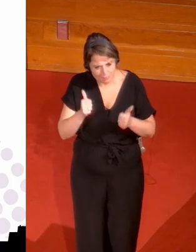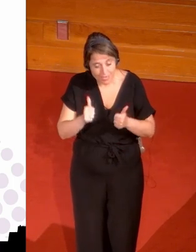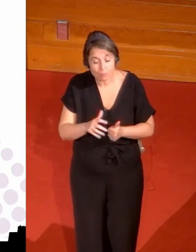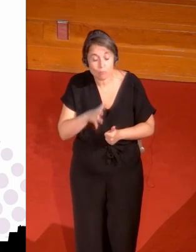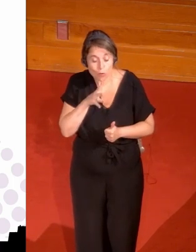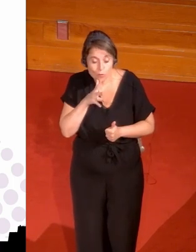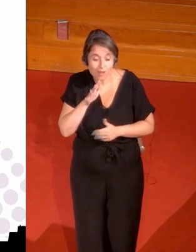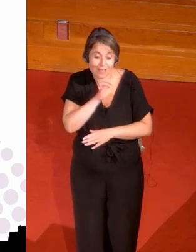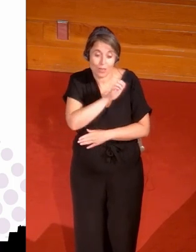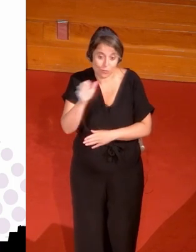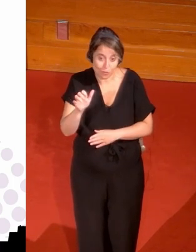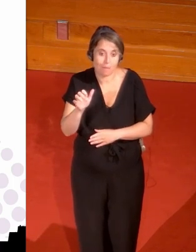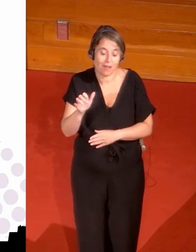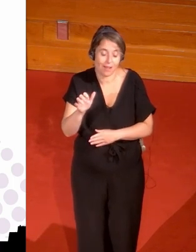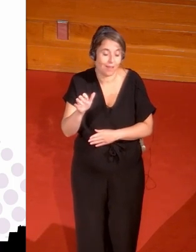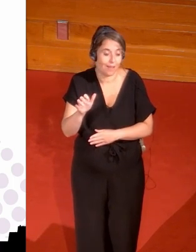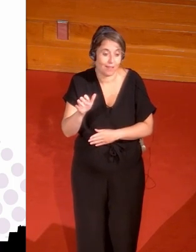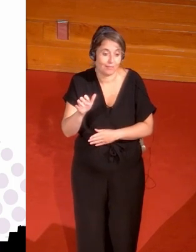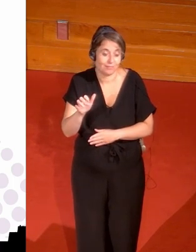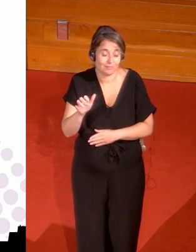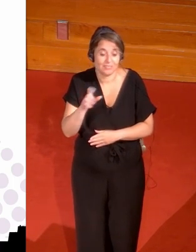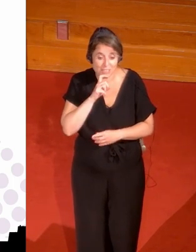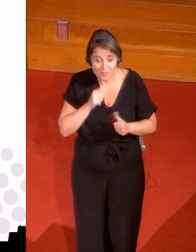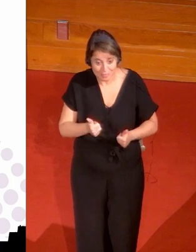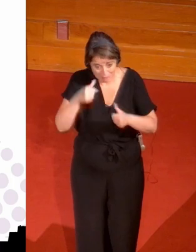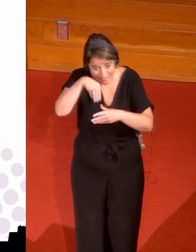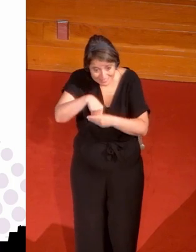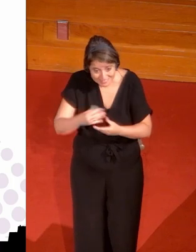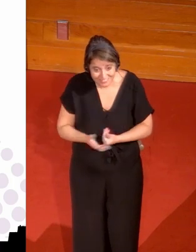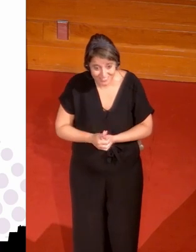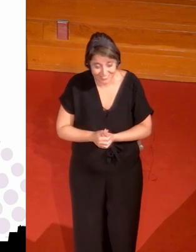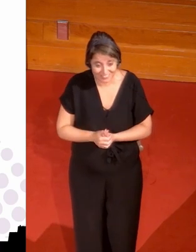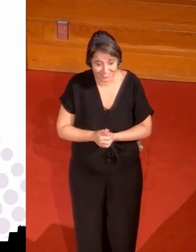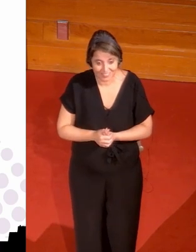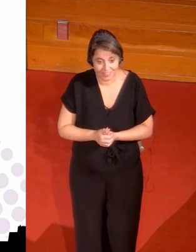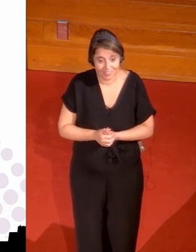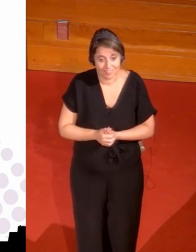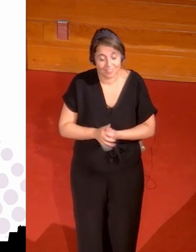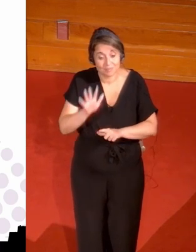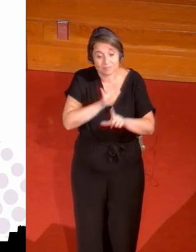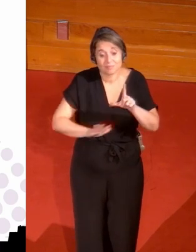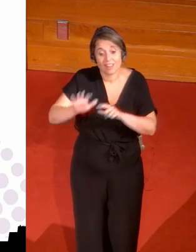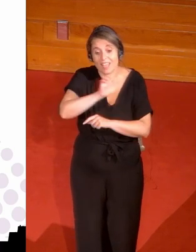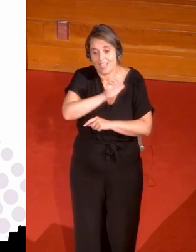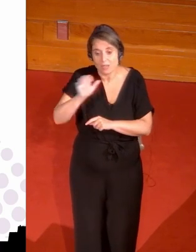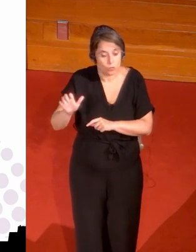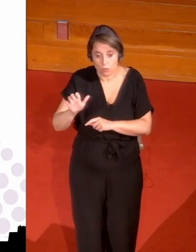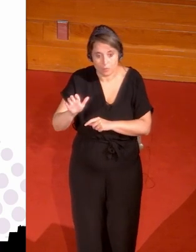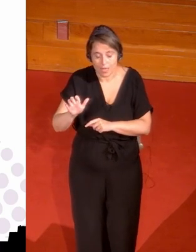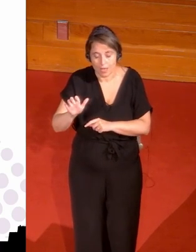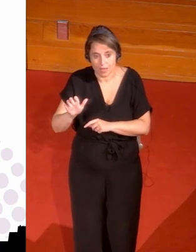sí misma es de naturaleza mucho más complicada as es que lo que hemos hecho en Europa es una cosa